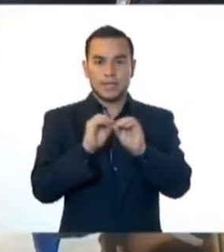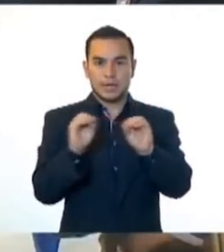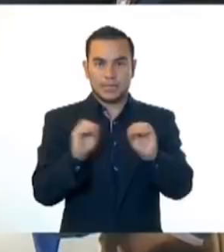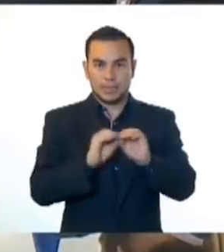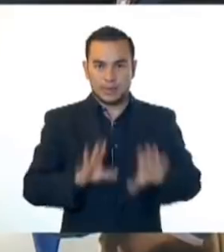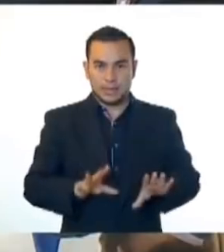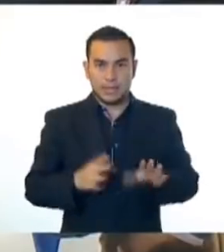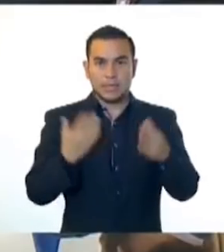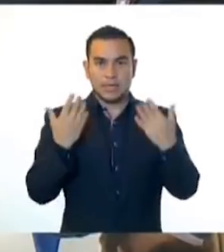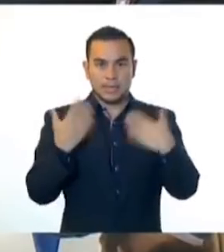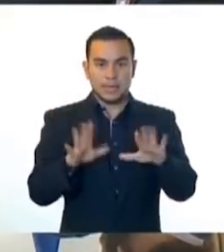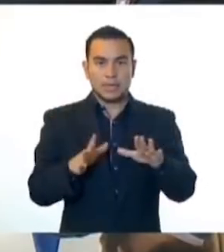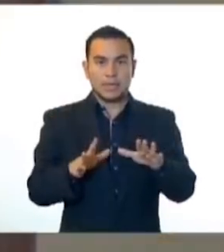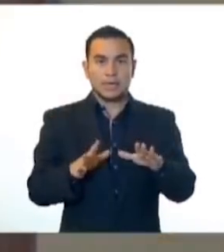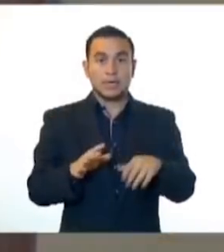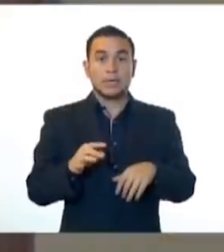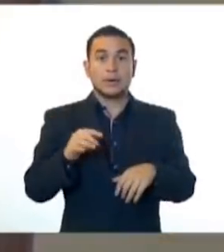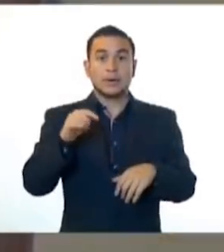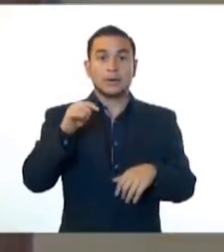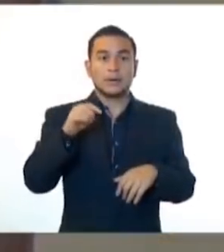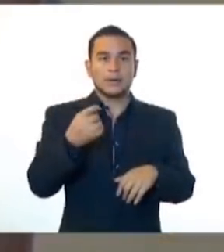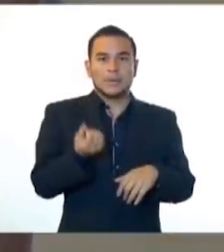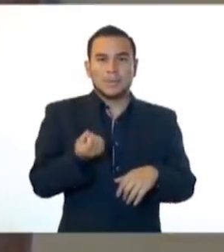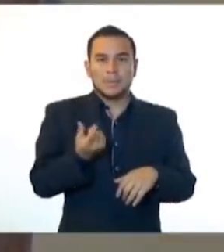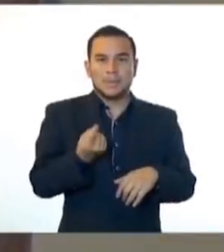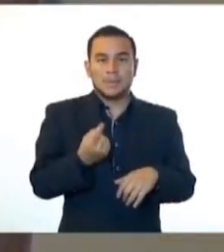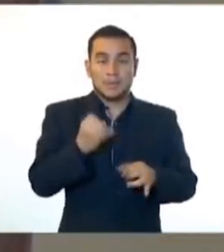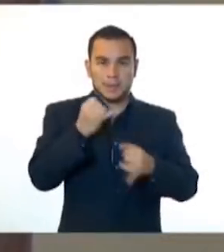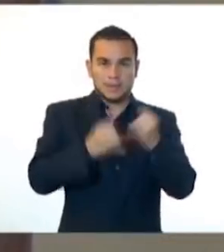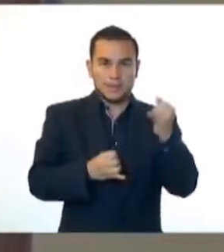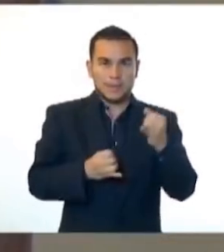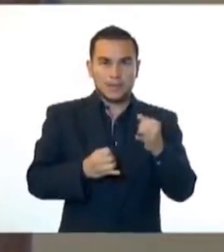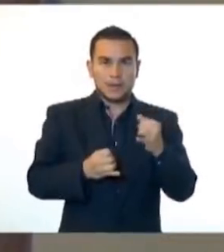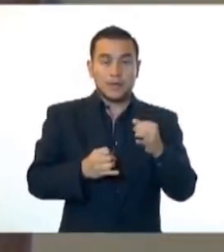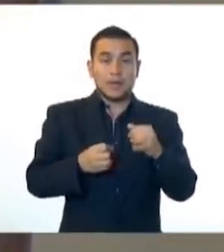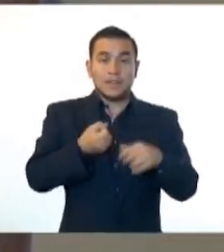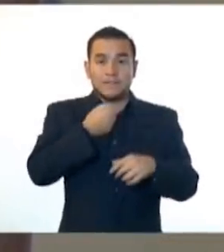que ya va a estar disponible al final de unos minutos después de terminar